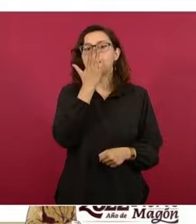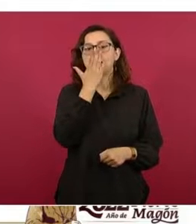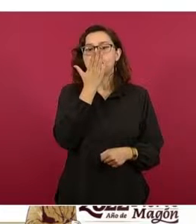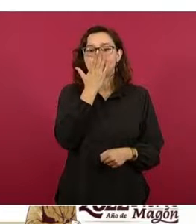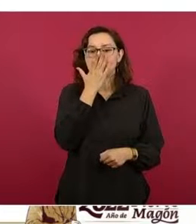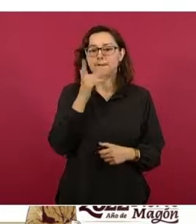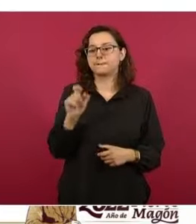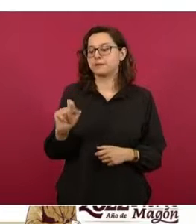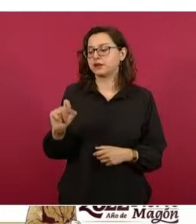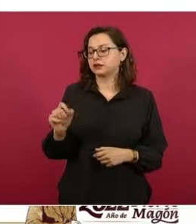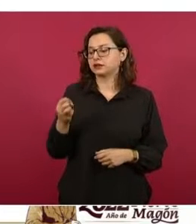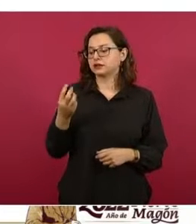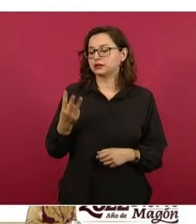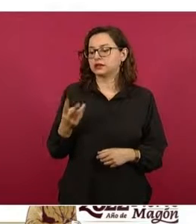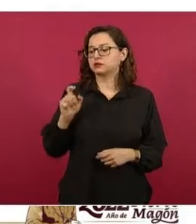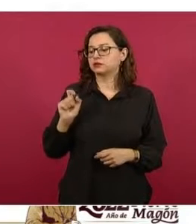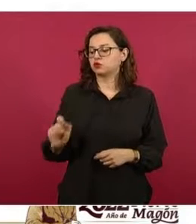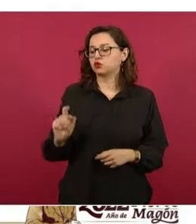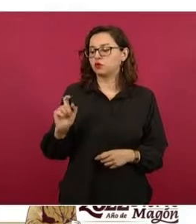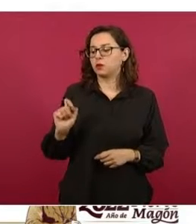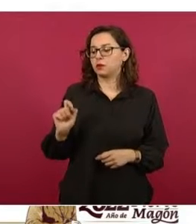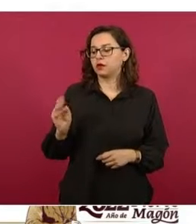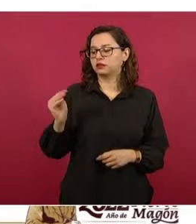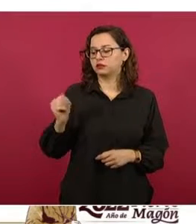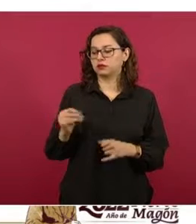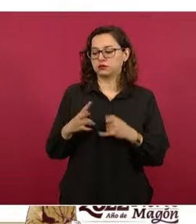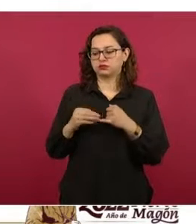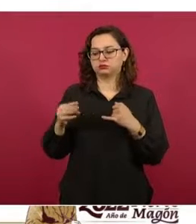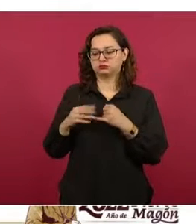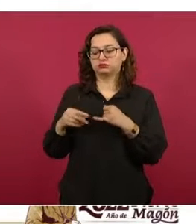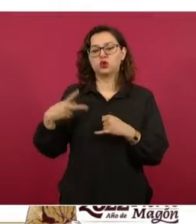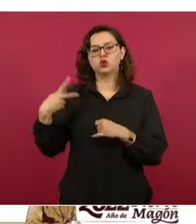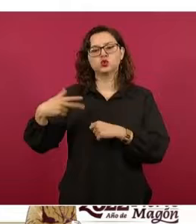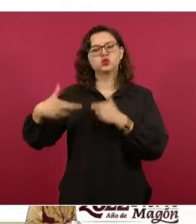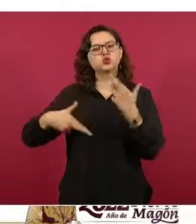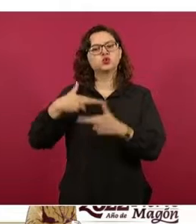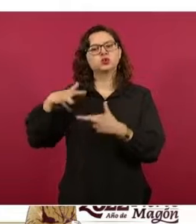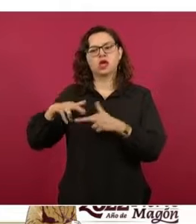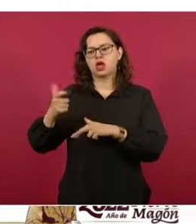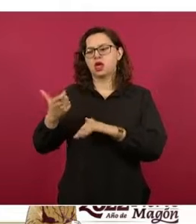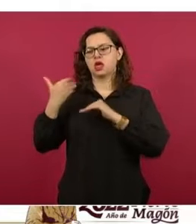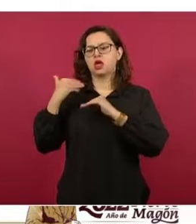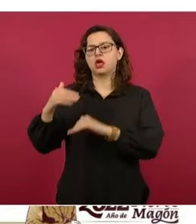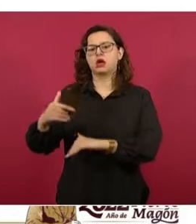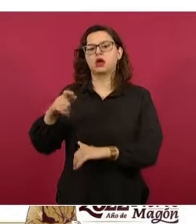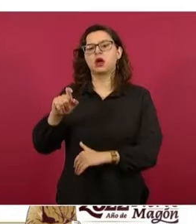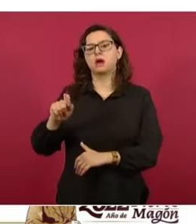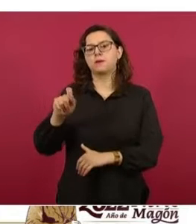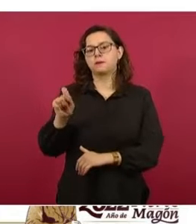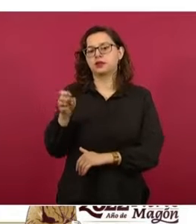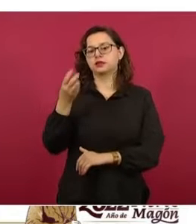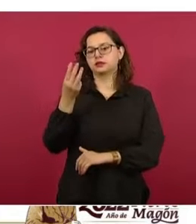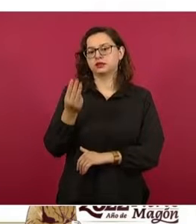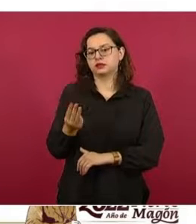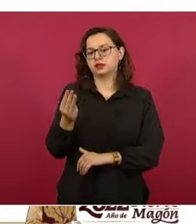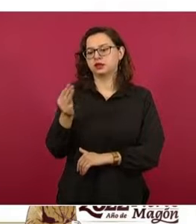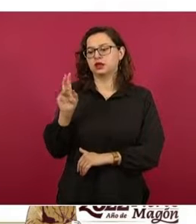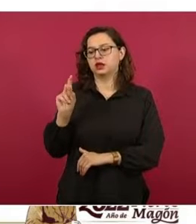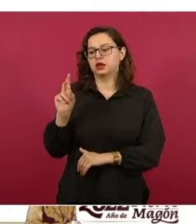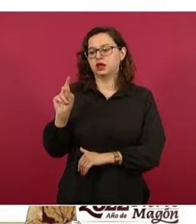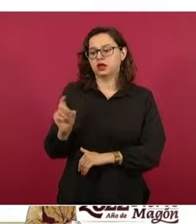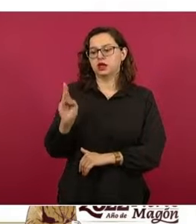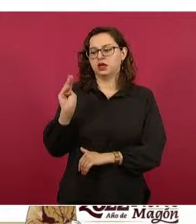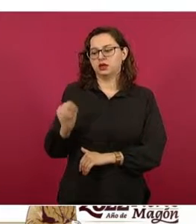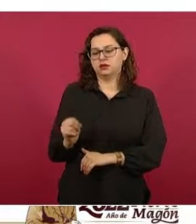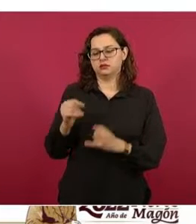público de 23 pesos con 29 centavos, cuando el precio máximo de la zona es de 23 pesos